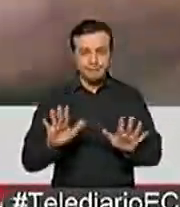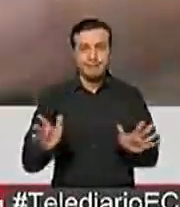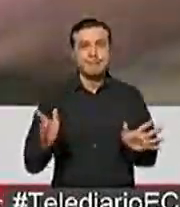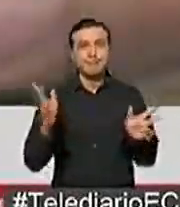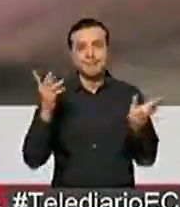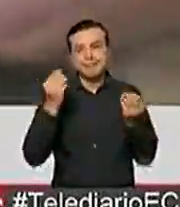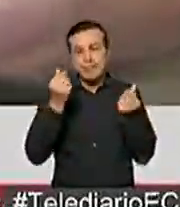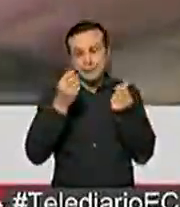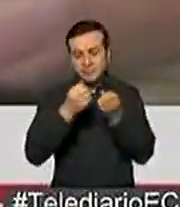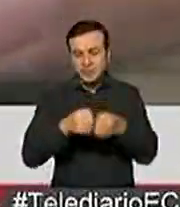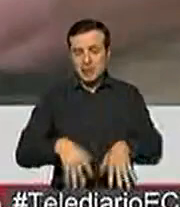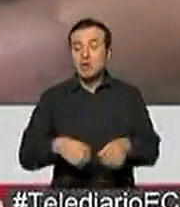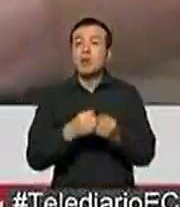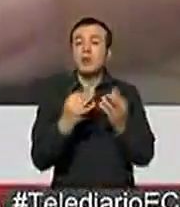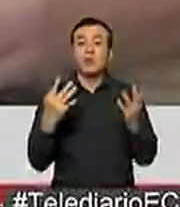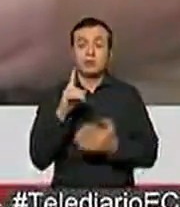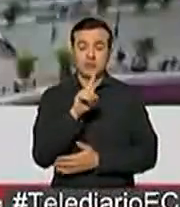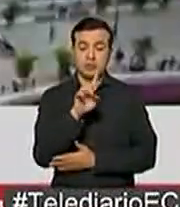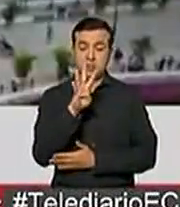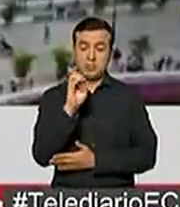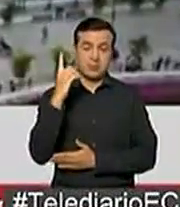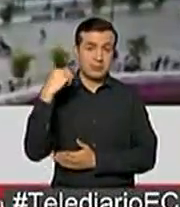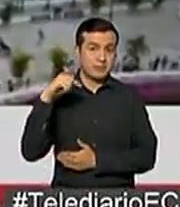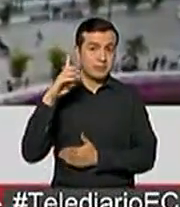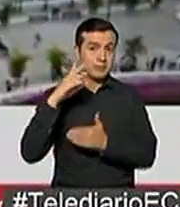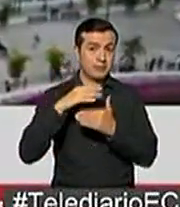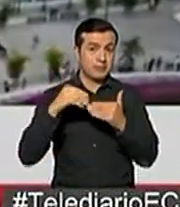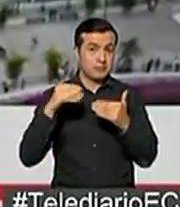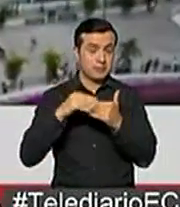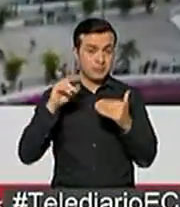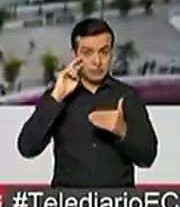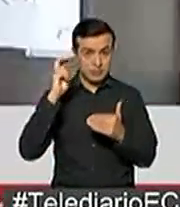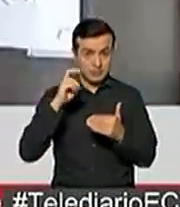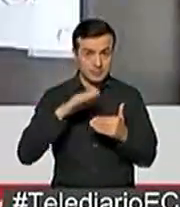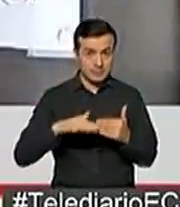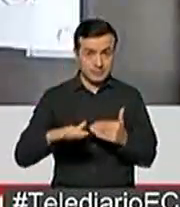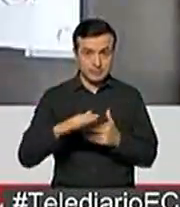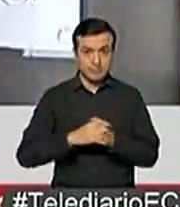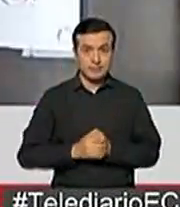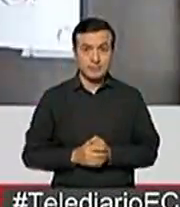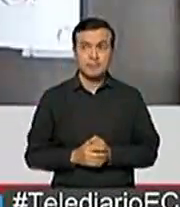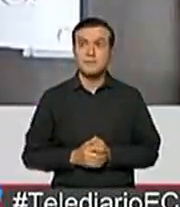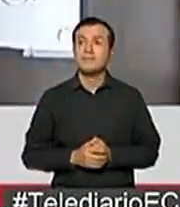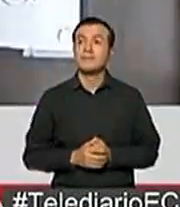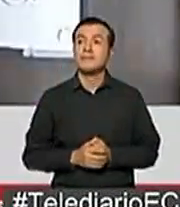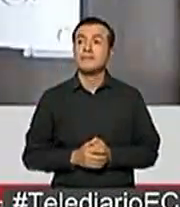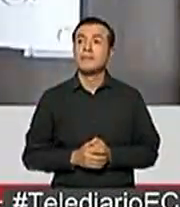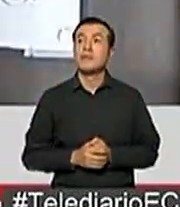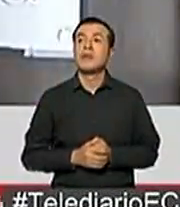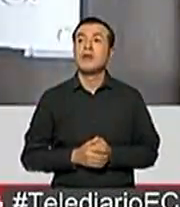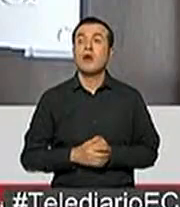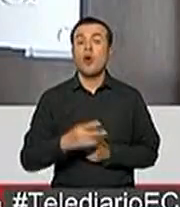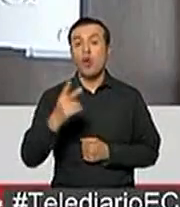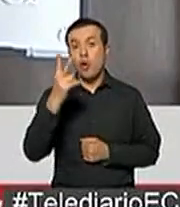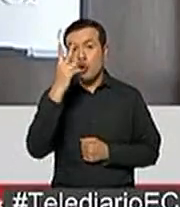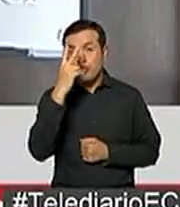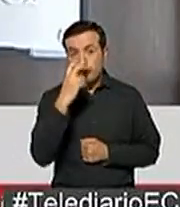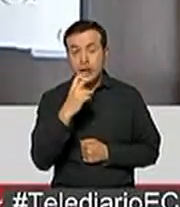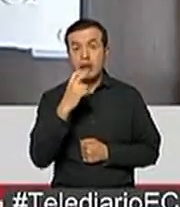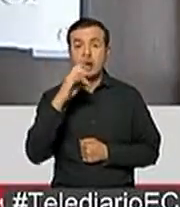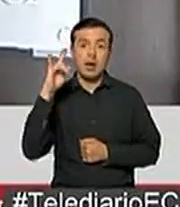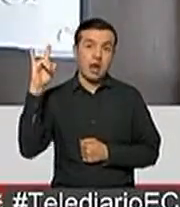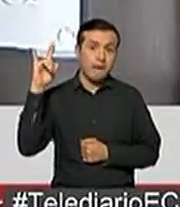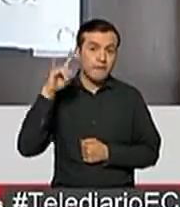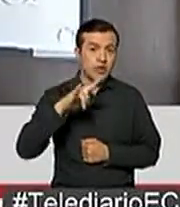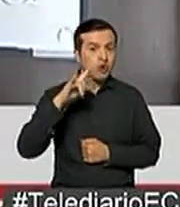generó pérdidas económicas por 140 millones de dólares en el sector turístico ya tenemos cancelaciones de vuelo tenemos